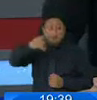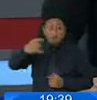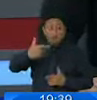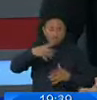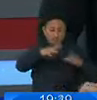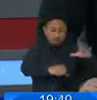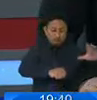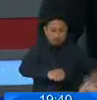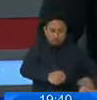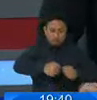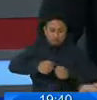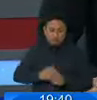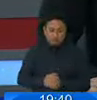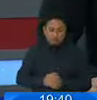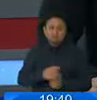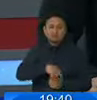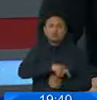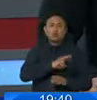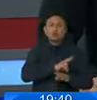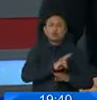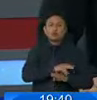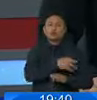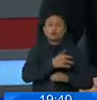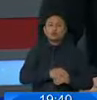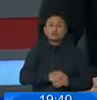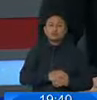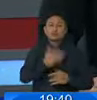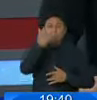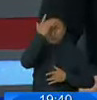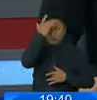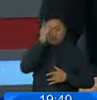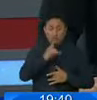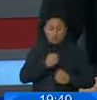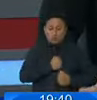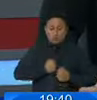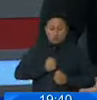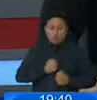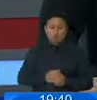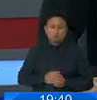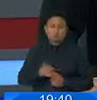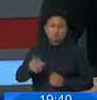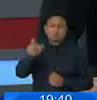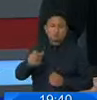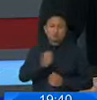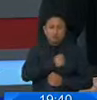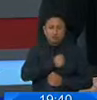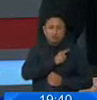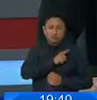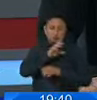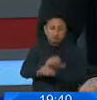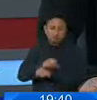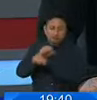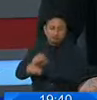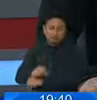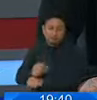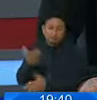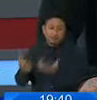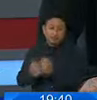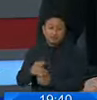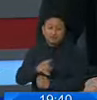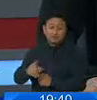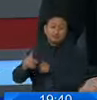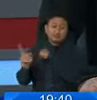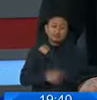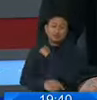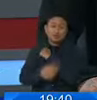Santo Domingo. Al parecer eran usadas para curar enfermedades. El propietario de este lugar fue detenido y podría enfrentar una pena